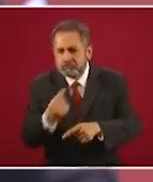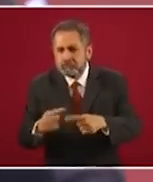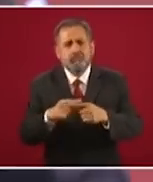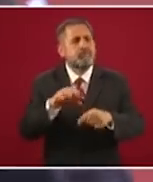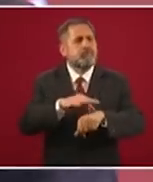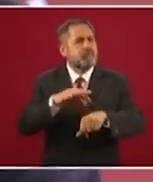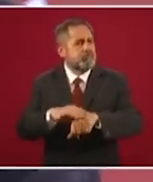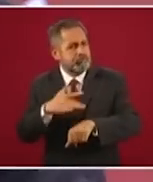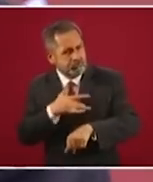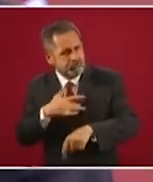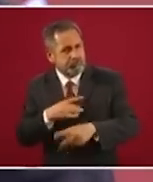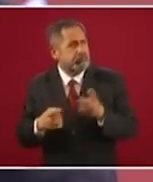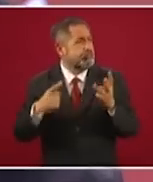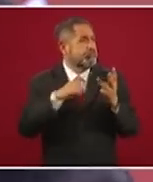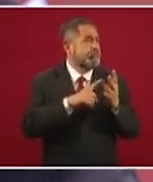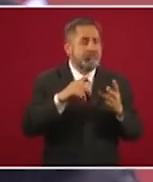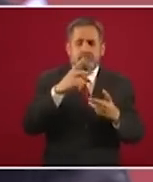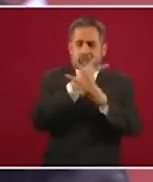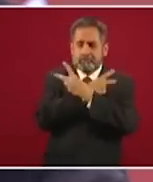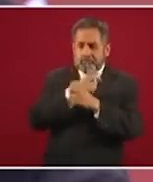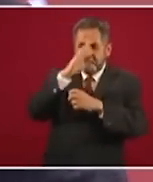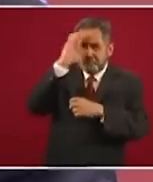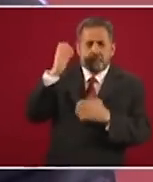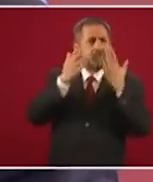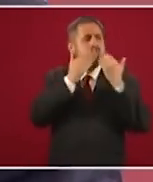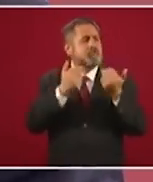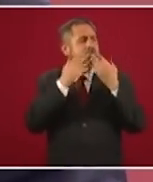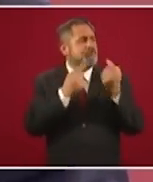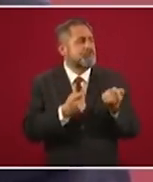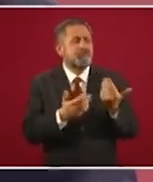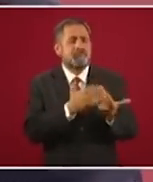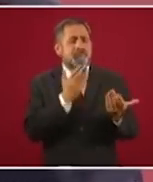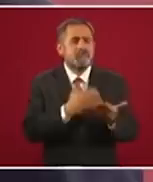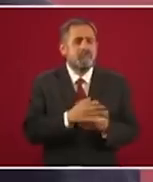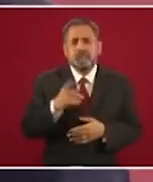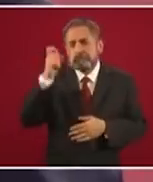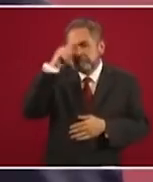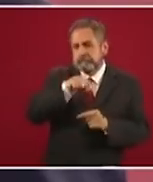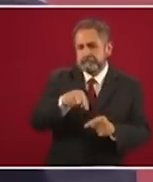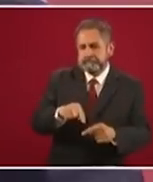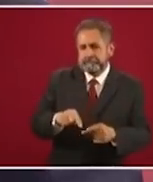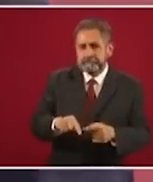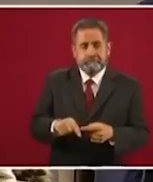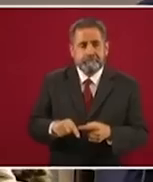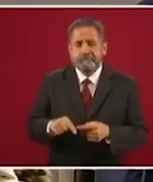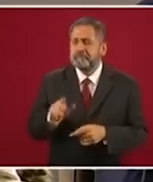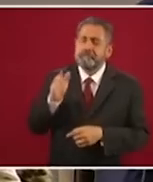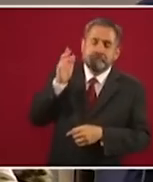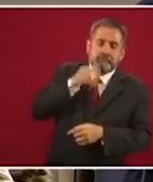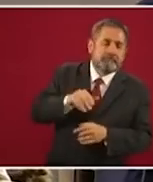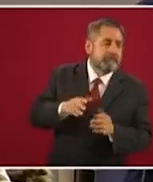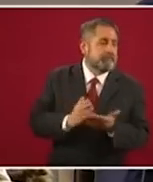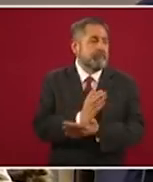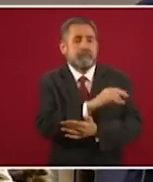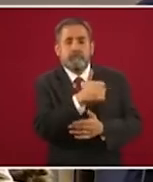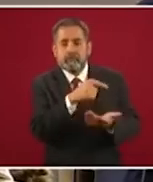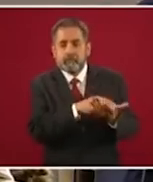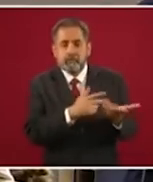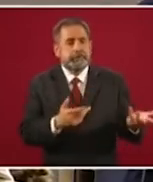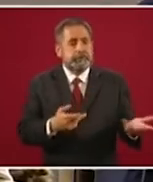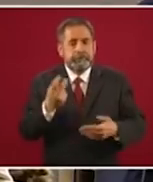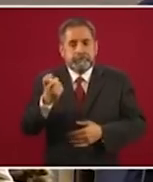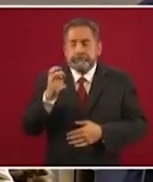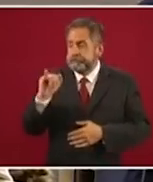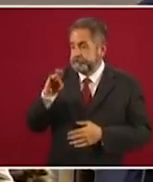especialidad. Ahí lo que hemos estado trabajando, más allá de que nosotros sí creemos que el IMSS ofrece oportunidades para hacer un plan de